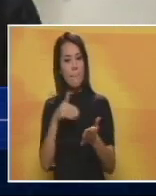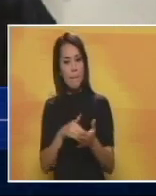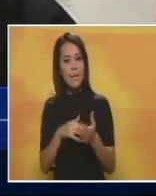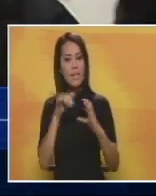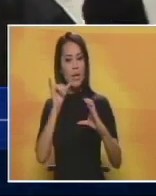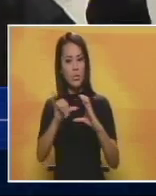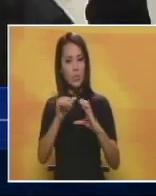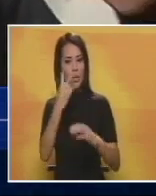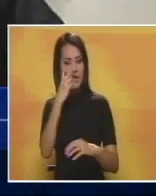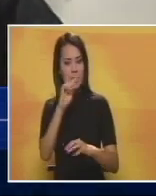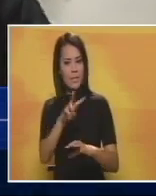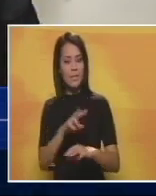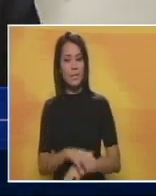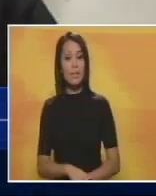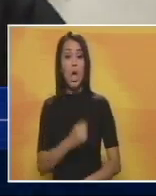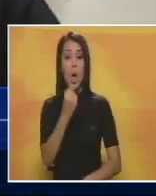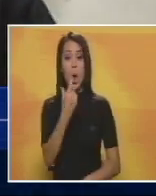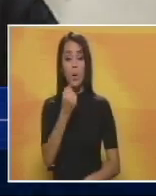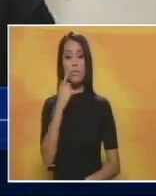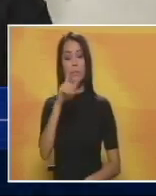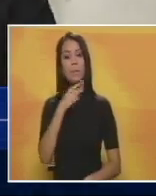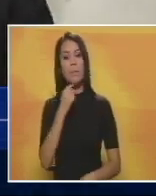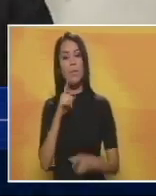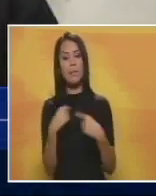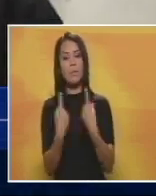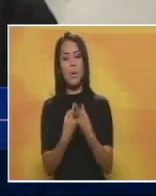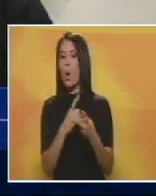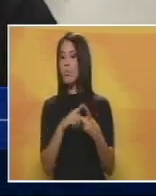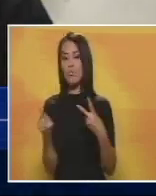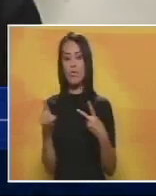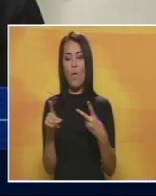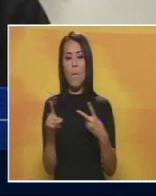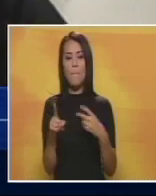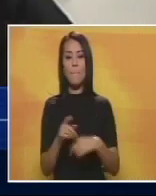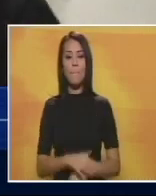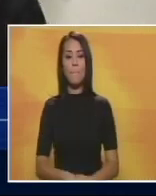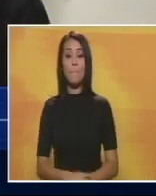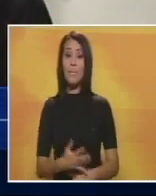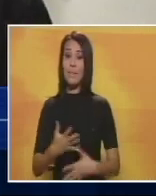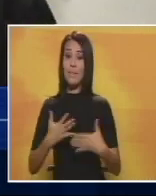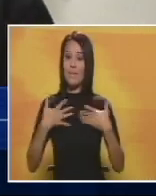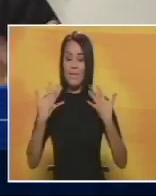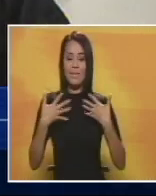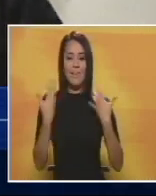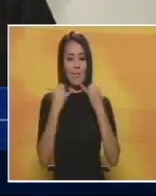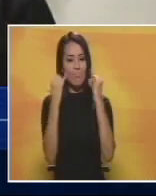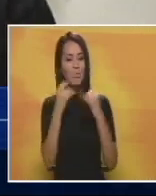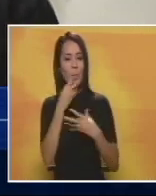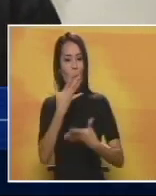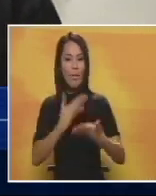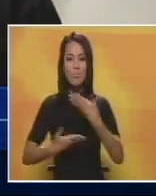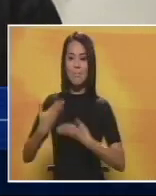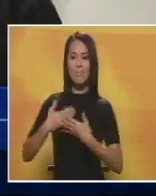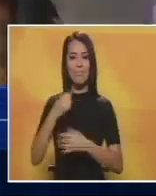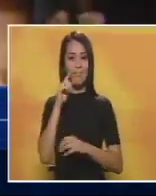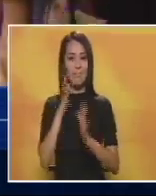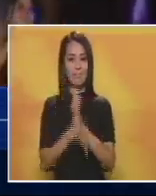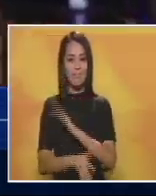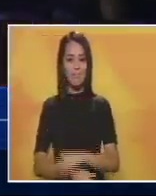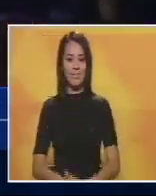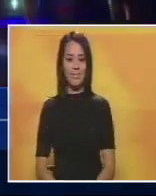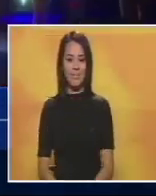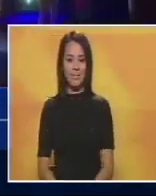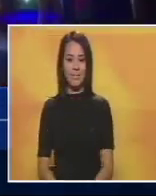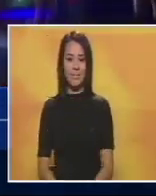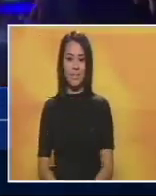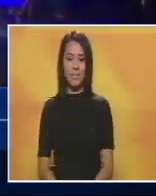de YouTube, más de 11.000 streaming en la plataforma de Spotify y estoy súper contento con la receptividad porque era lo que queríamos que pasara.